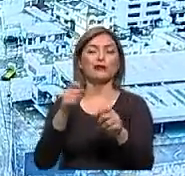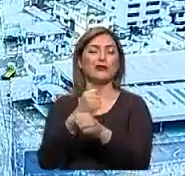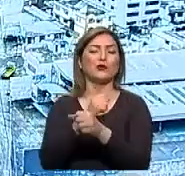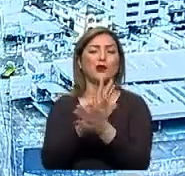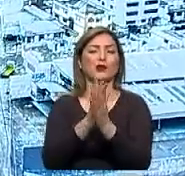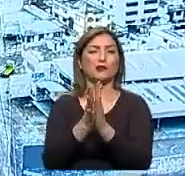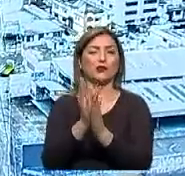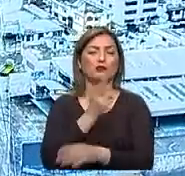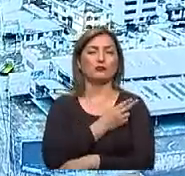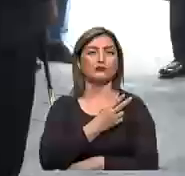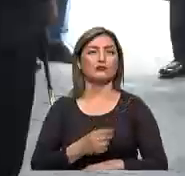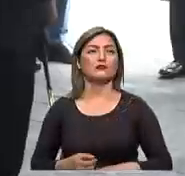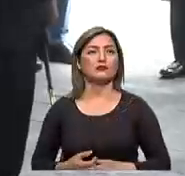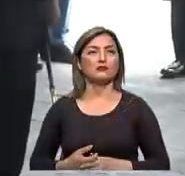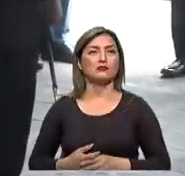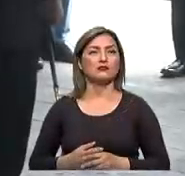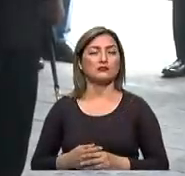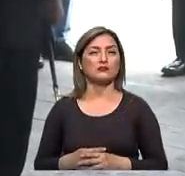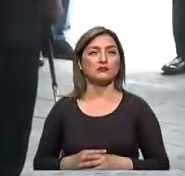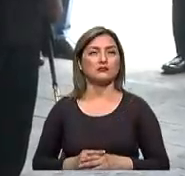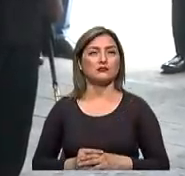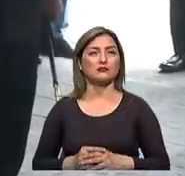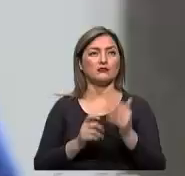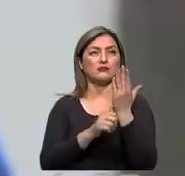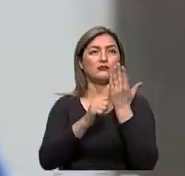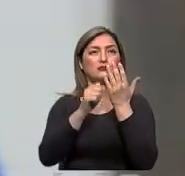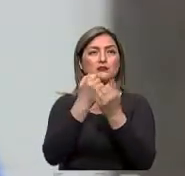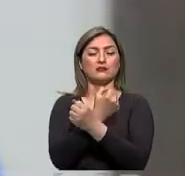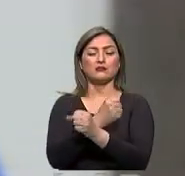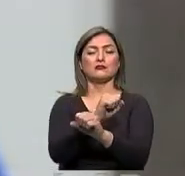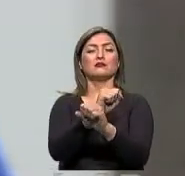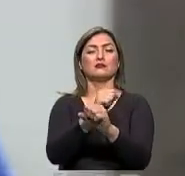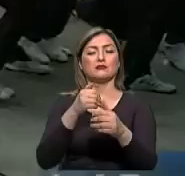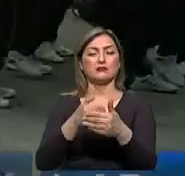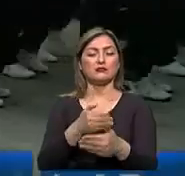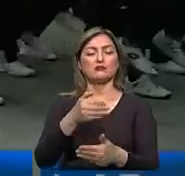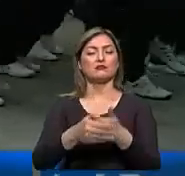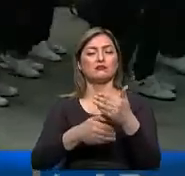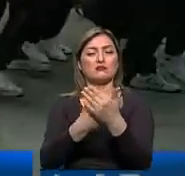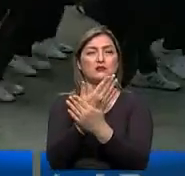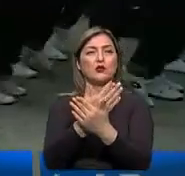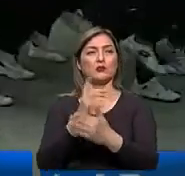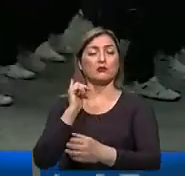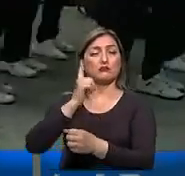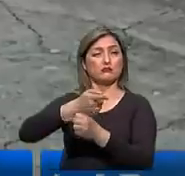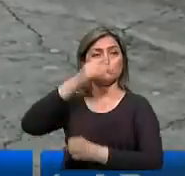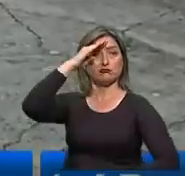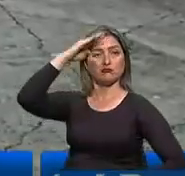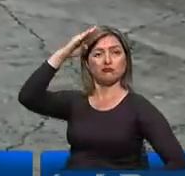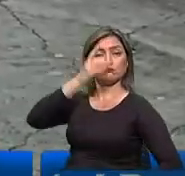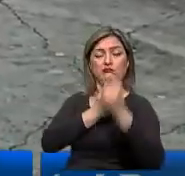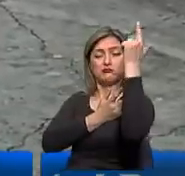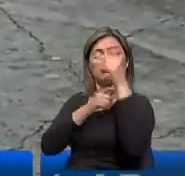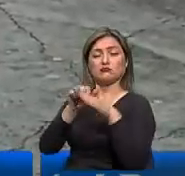ni un cupo universitario. El Ministerio de Defensa prepara el camino para implementar nuevamente la instrucción premilitar para